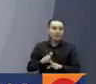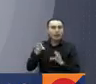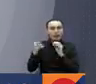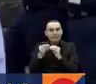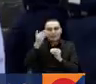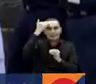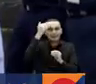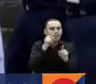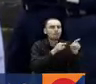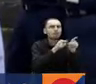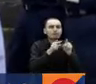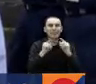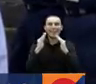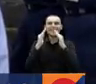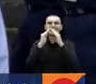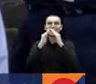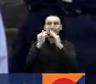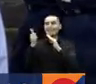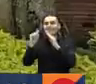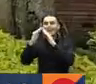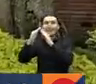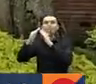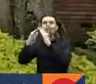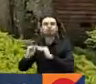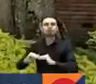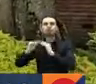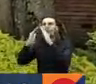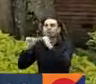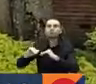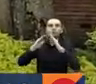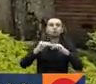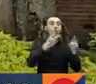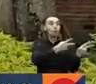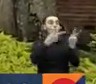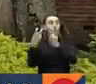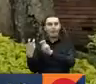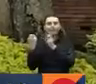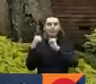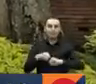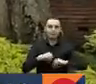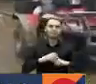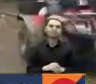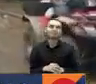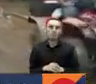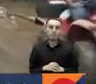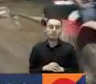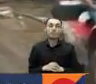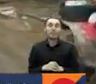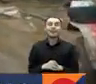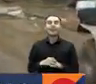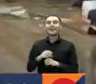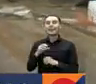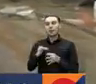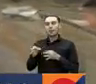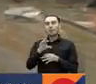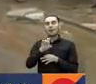de 10 viviendas y un puente peatonal. En el municipio de Caucasia, las autoridades ordenaron la evacuación de 12 barrios